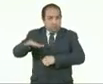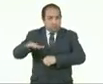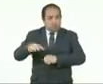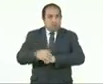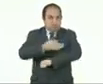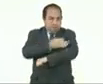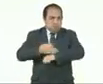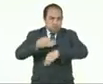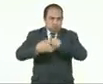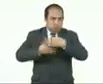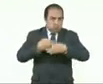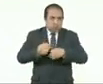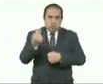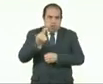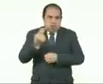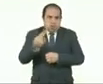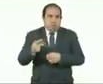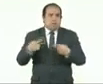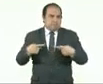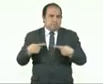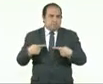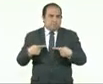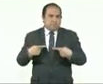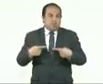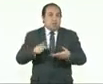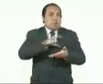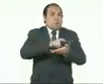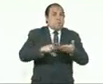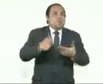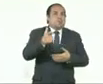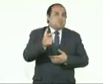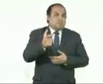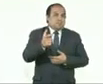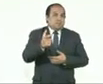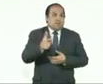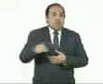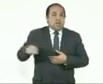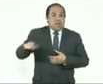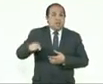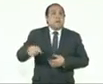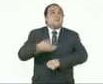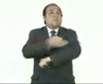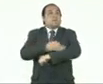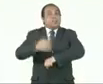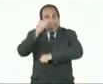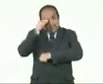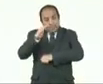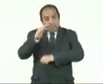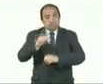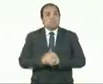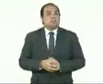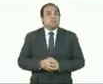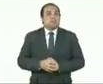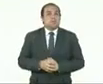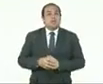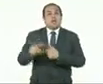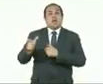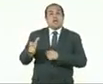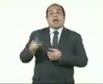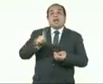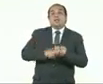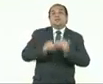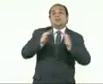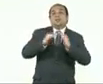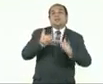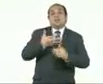las familias, porque no necesariamente es la persona que adquirió el arma, sino las familias que saben que hay un arma en su casa,